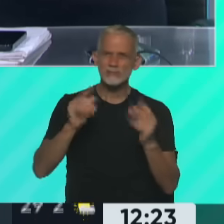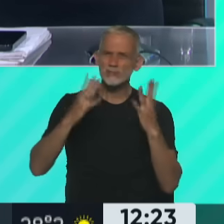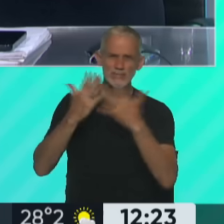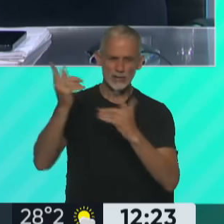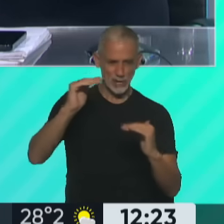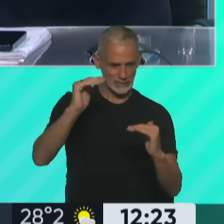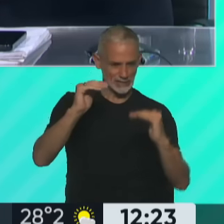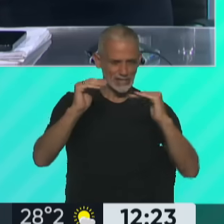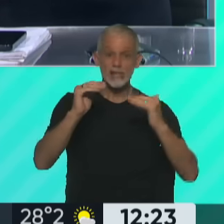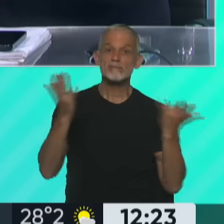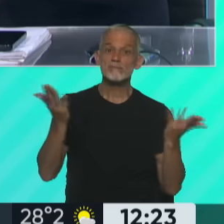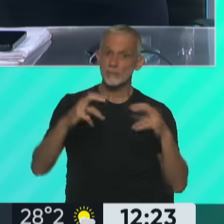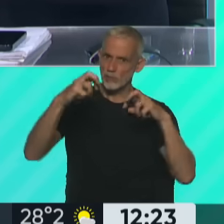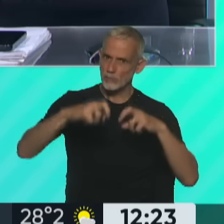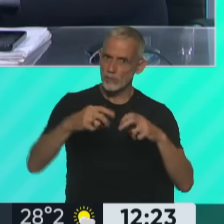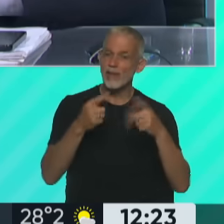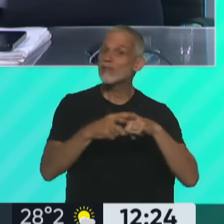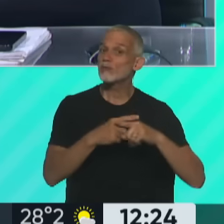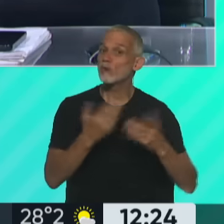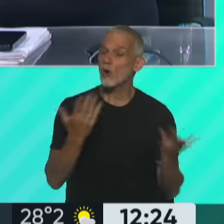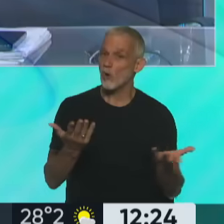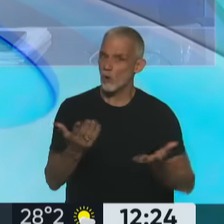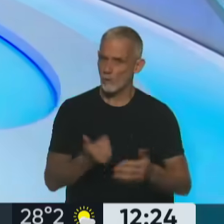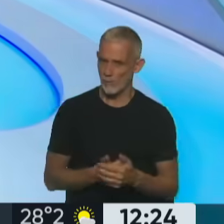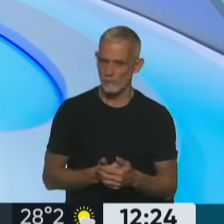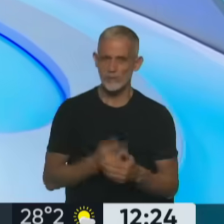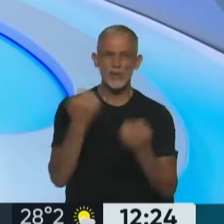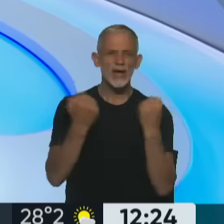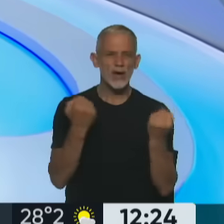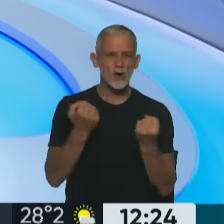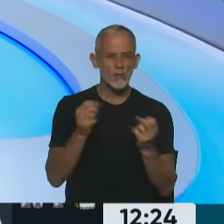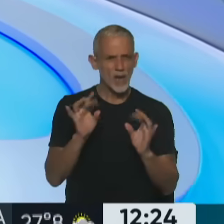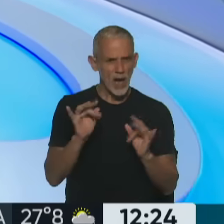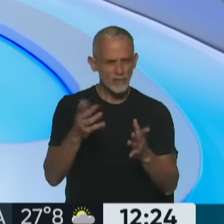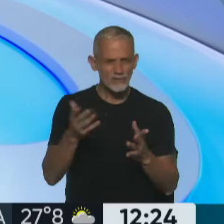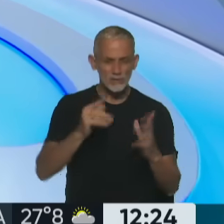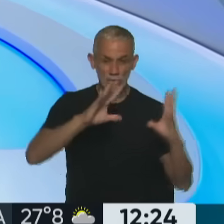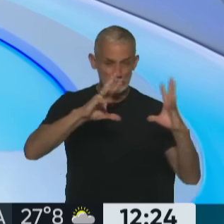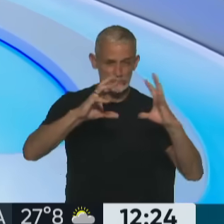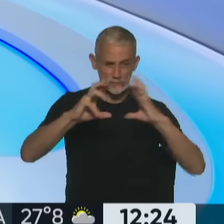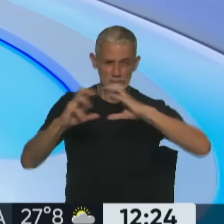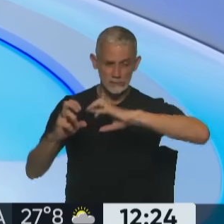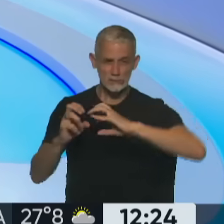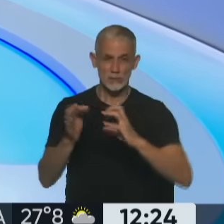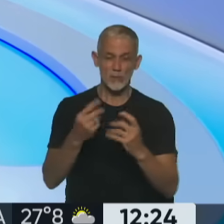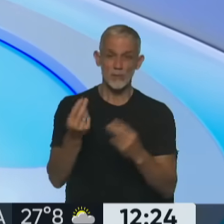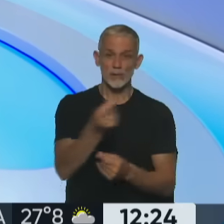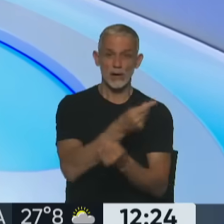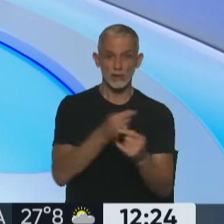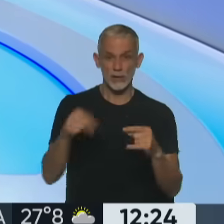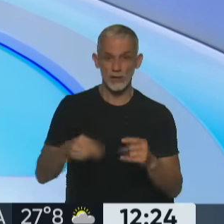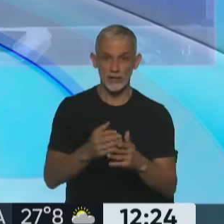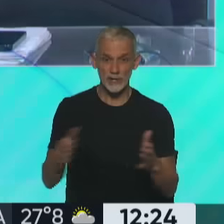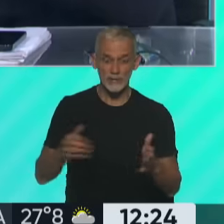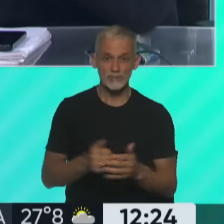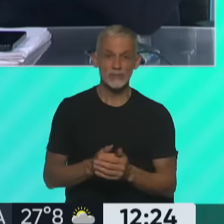internacionales y demás. Con lo cual estaríamos en una economía con un deterioro muy importante del poder adquisitivo,